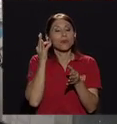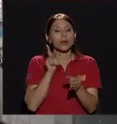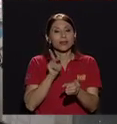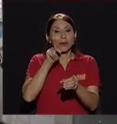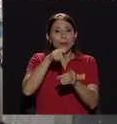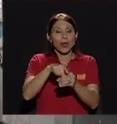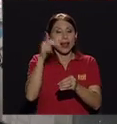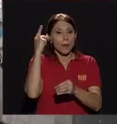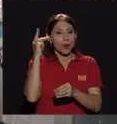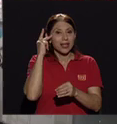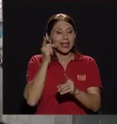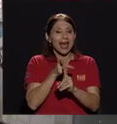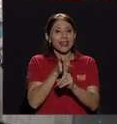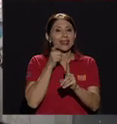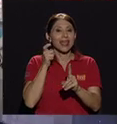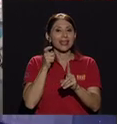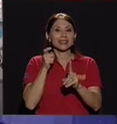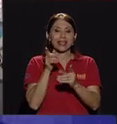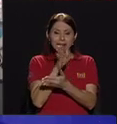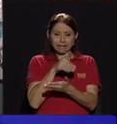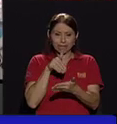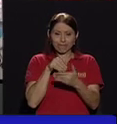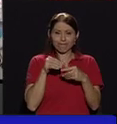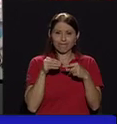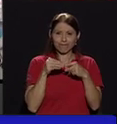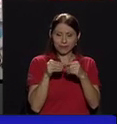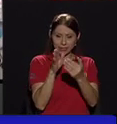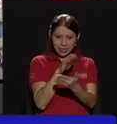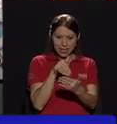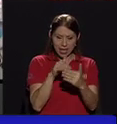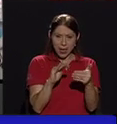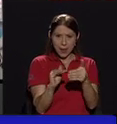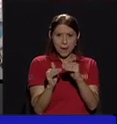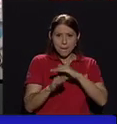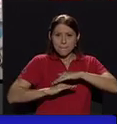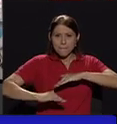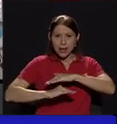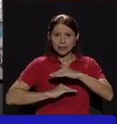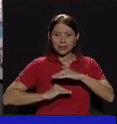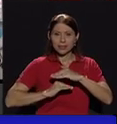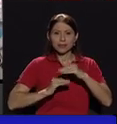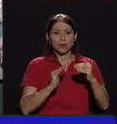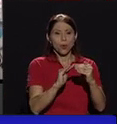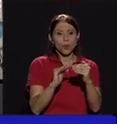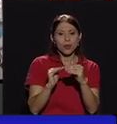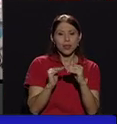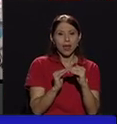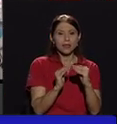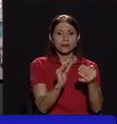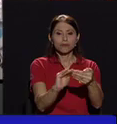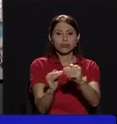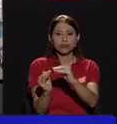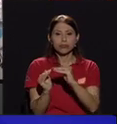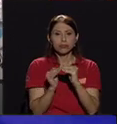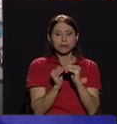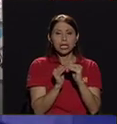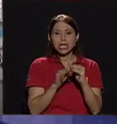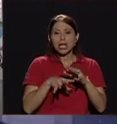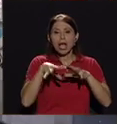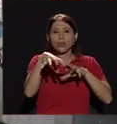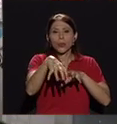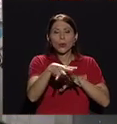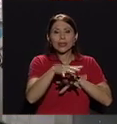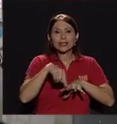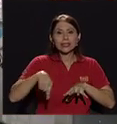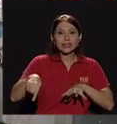en la política desde las bases, desde las comunidades, los cantones, los barrios, que participen activamente